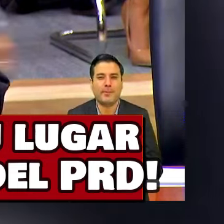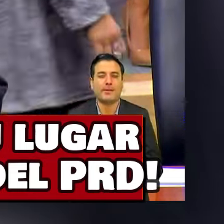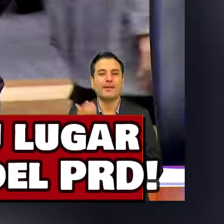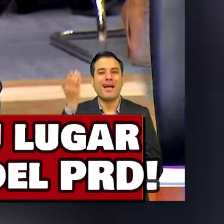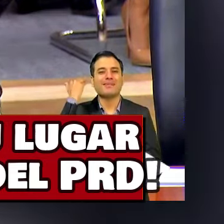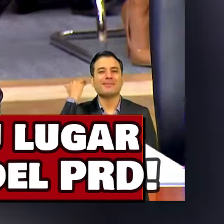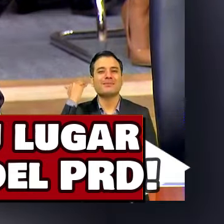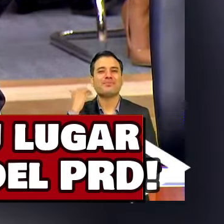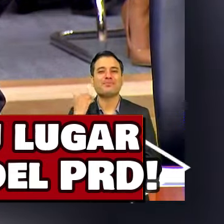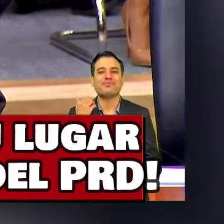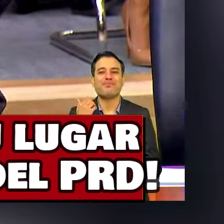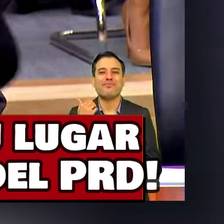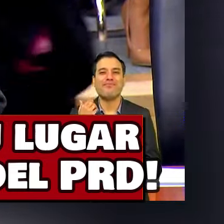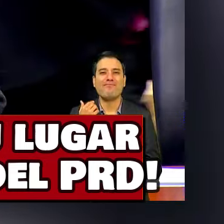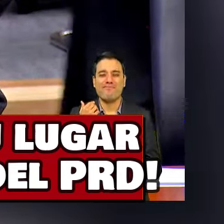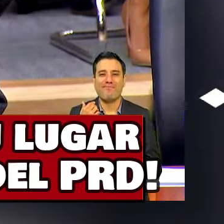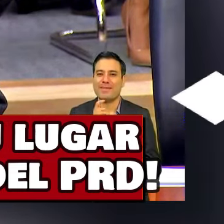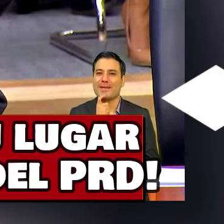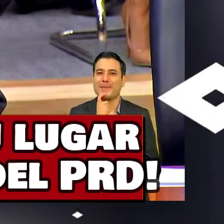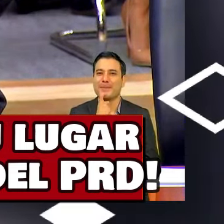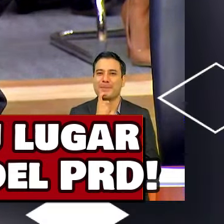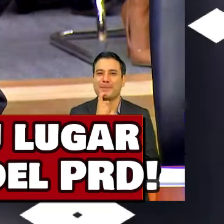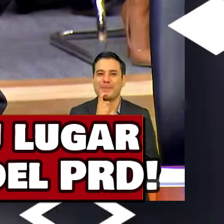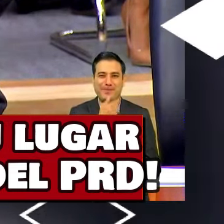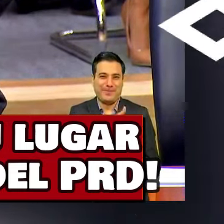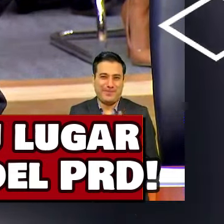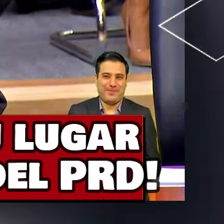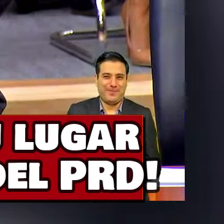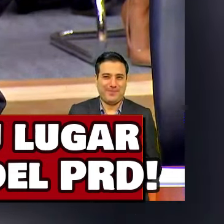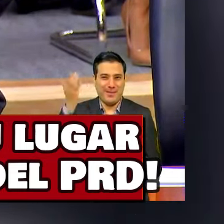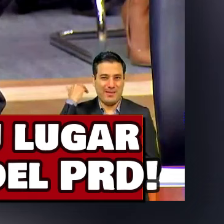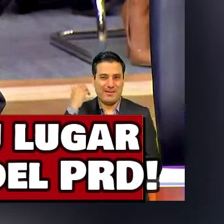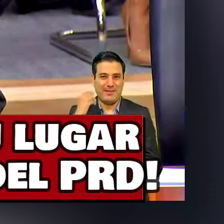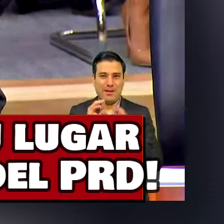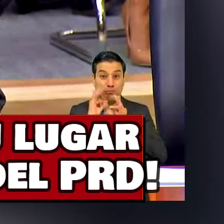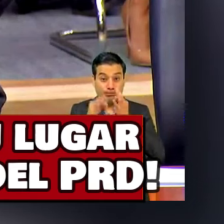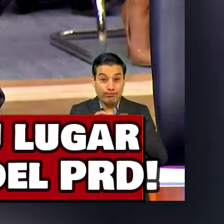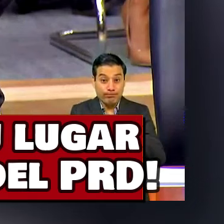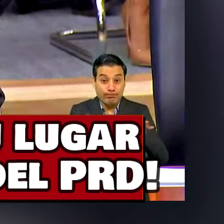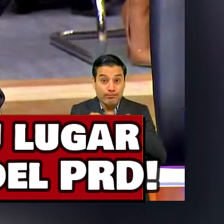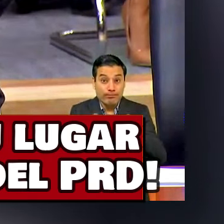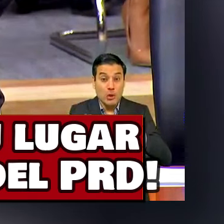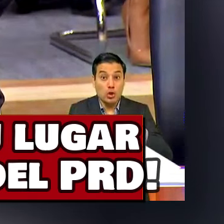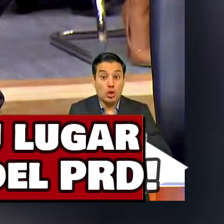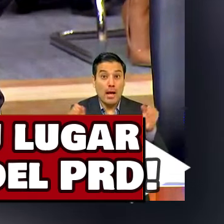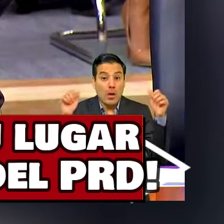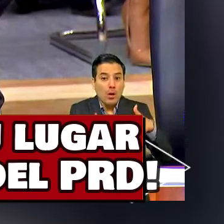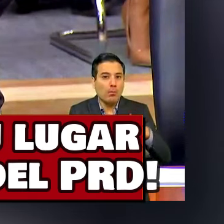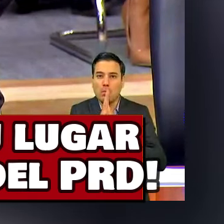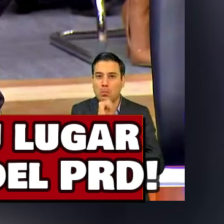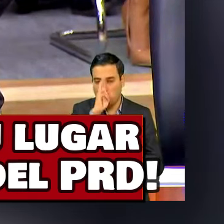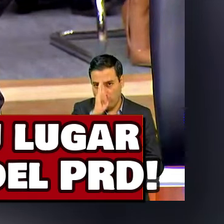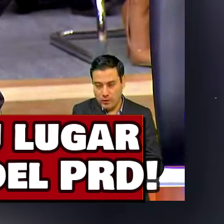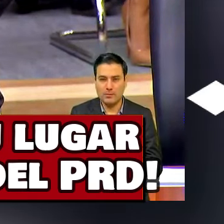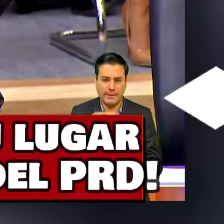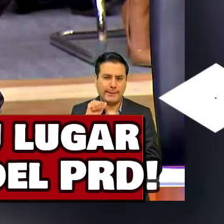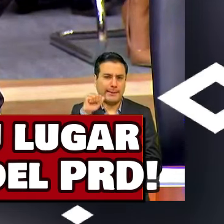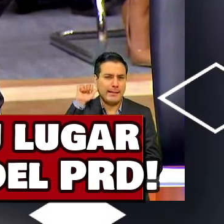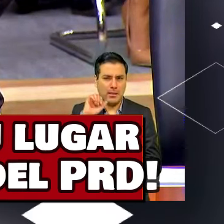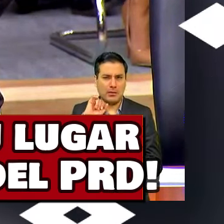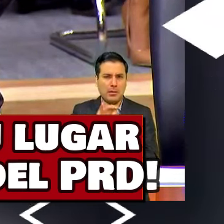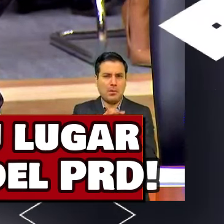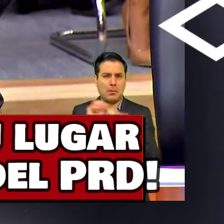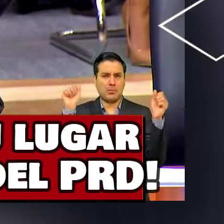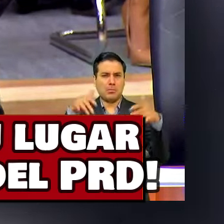cierre de campaña del hoy compañero presidente, nos negaron el Zócalo. Ayer la derecha pudo llenar el Zócalo sin ningún problema. Solo le digo que nosotros llenamos el Zócalo creo que desde